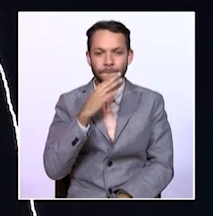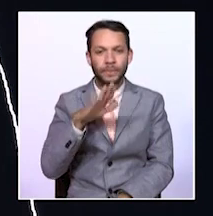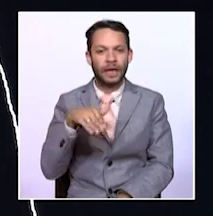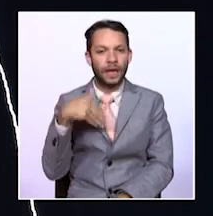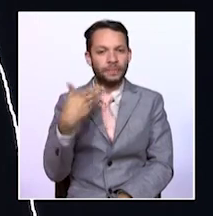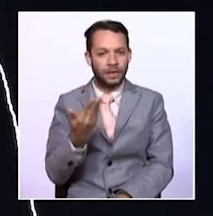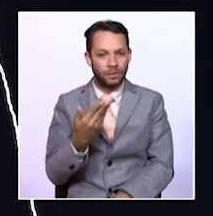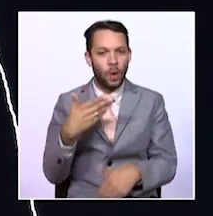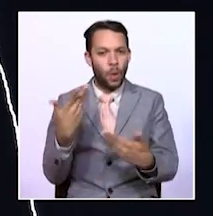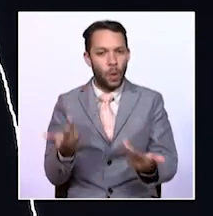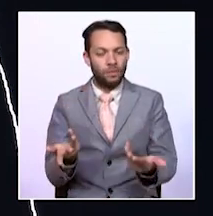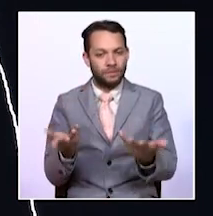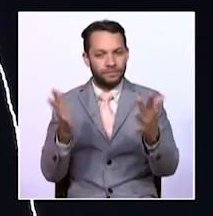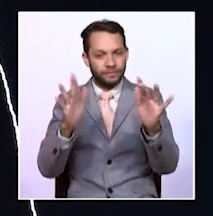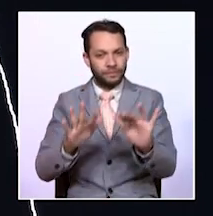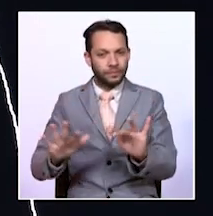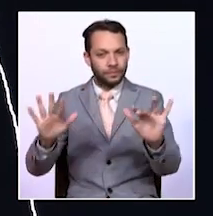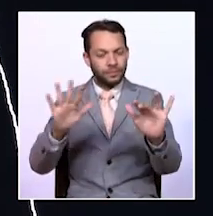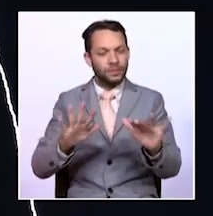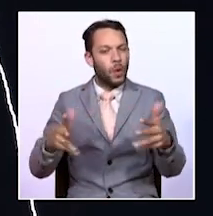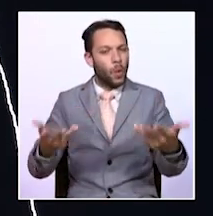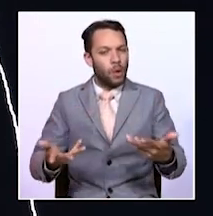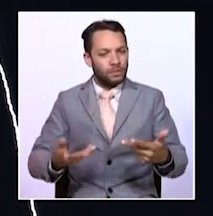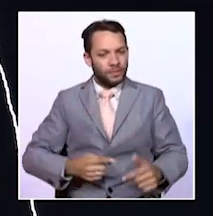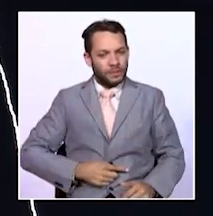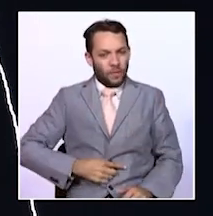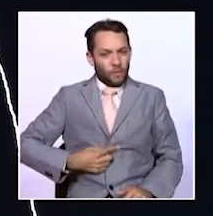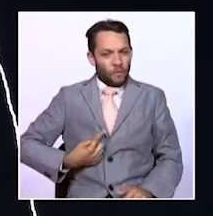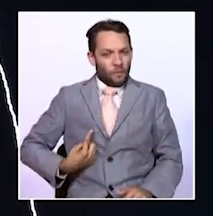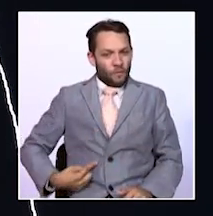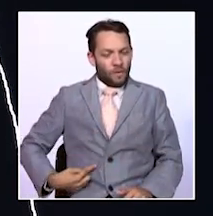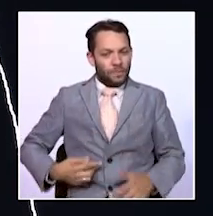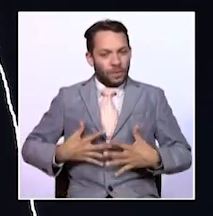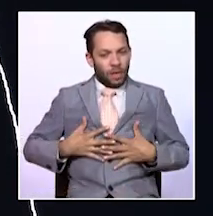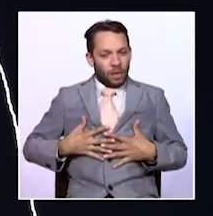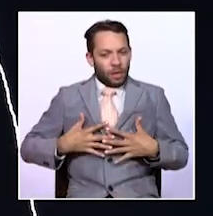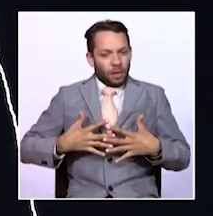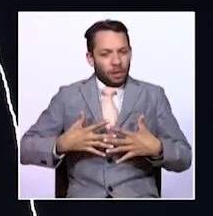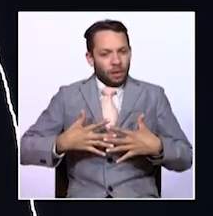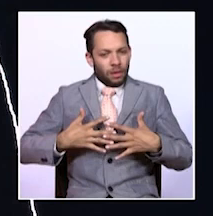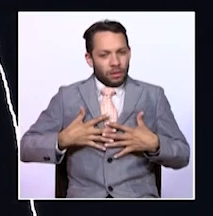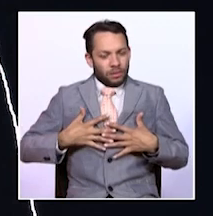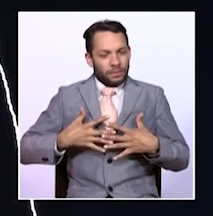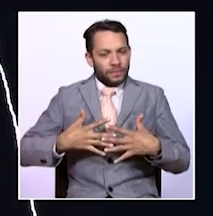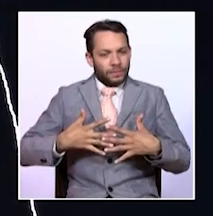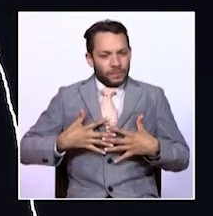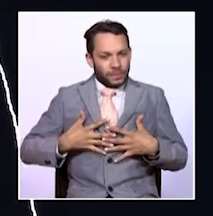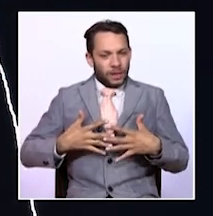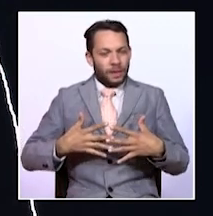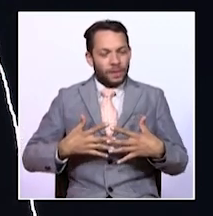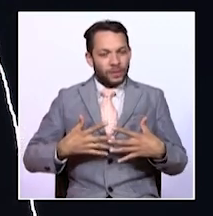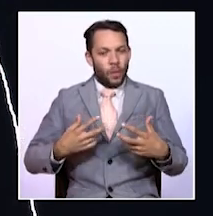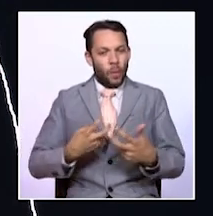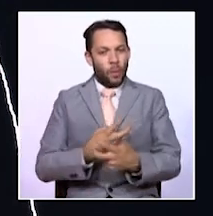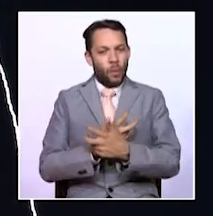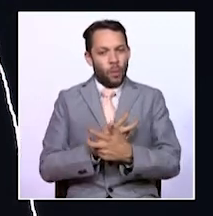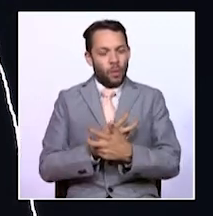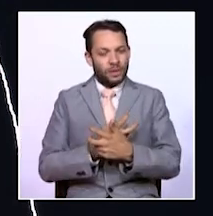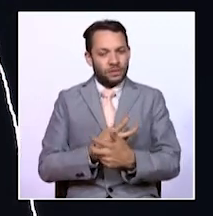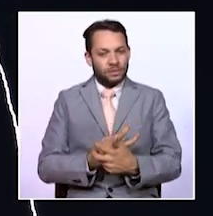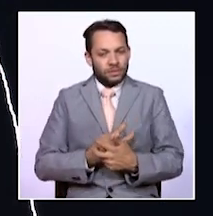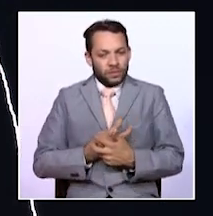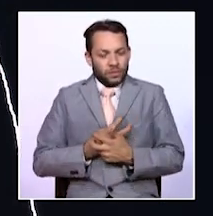los contornos del diafragma. El diafragma es un músculo que en ecografía lo vamos a ver hacia la parte posterior del hígado,